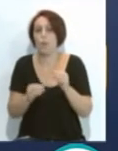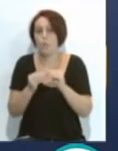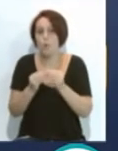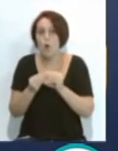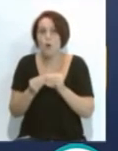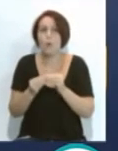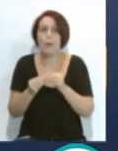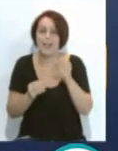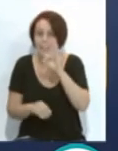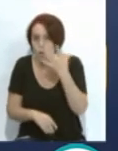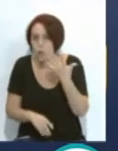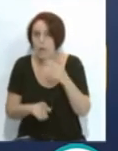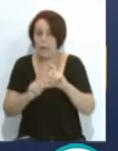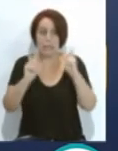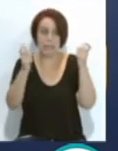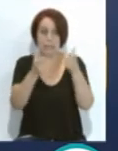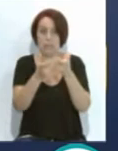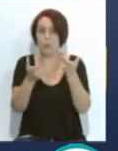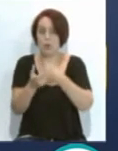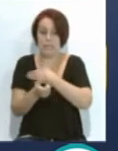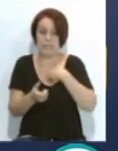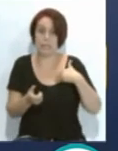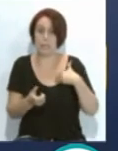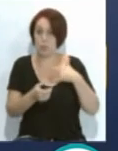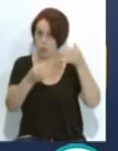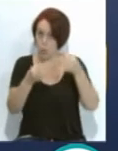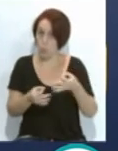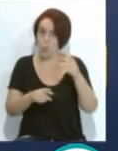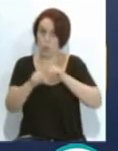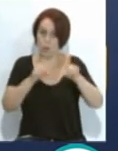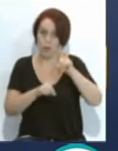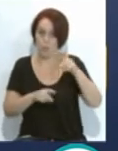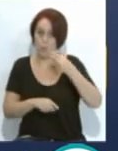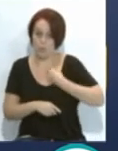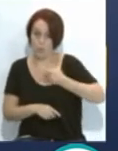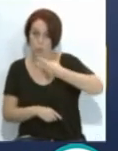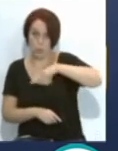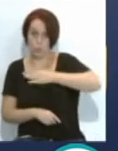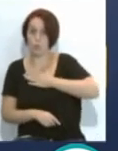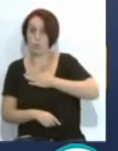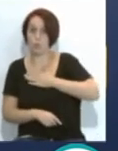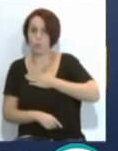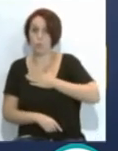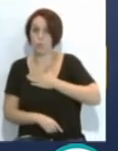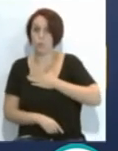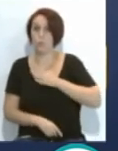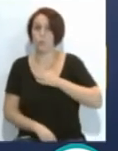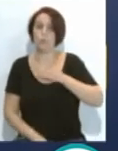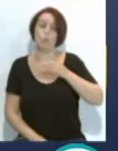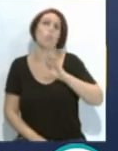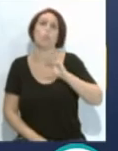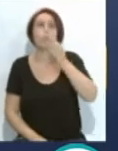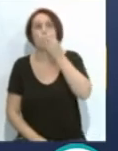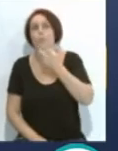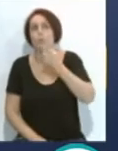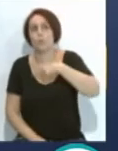el Girona, que son equipos que hubieran querido tener el problema que nosotros teníamos todos, y que incluso, bueno, nosotros el año pasado éramos